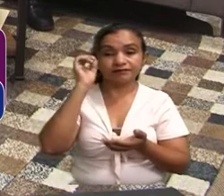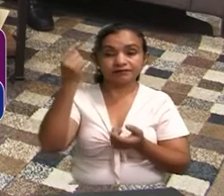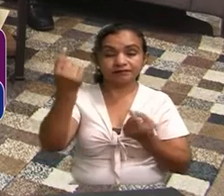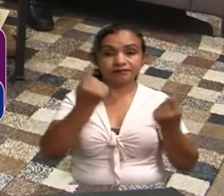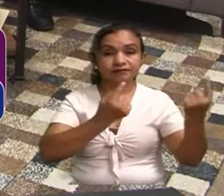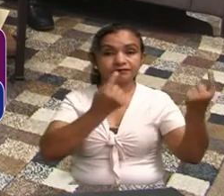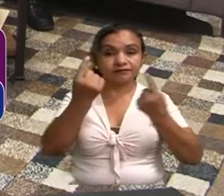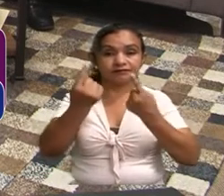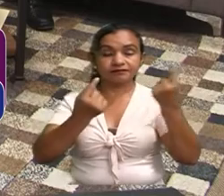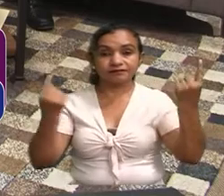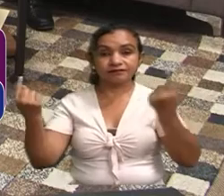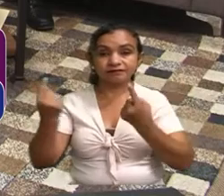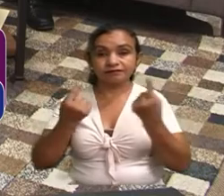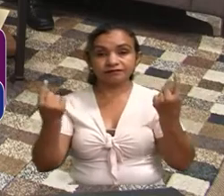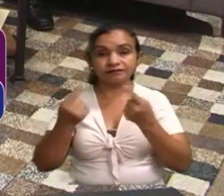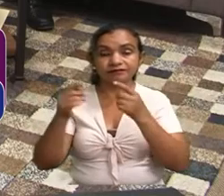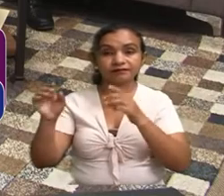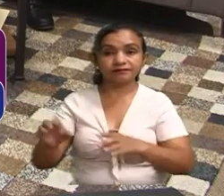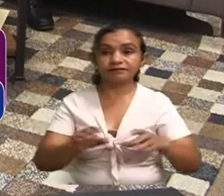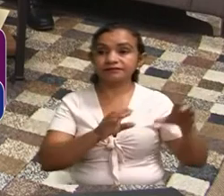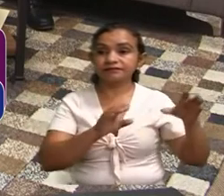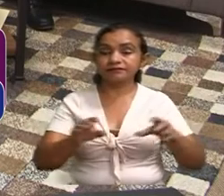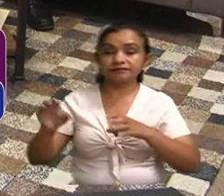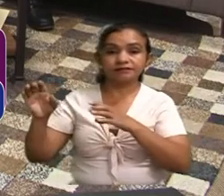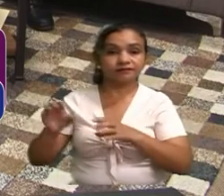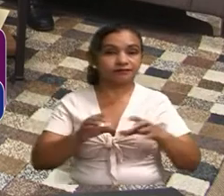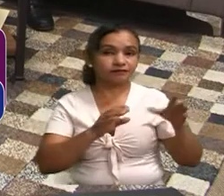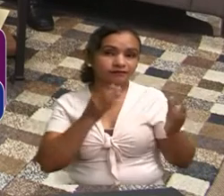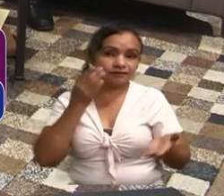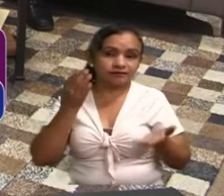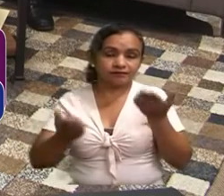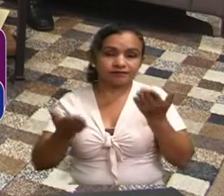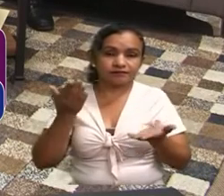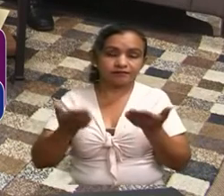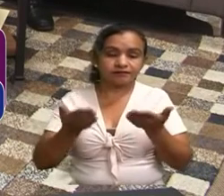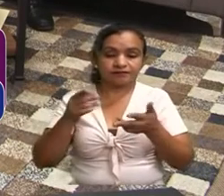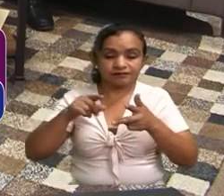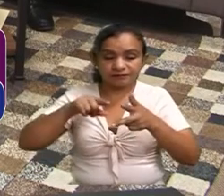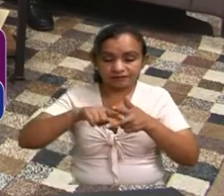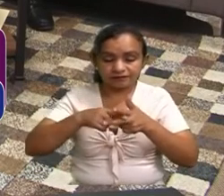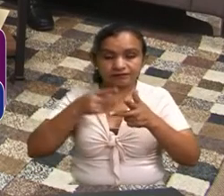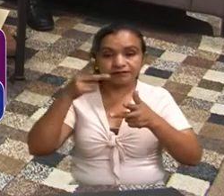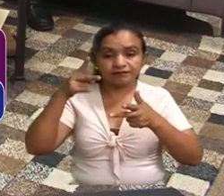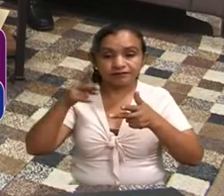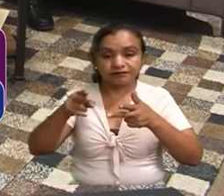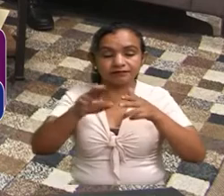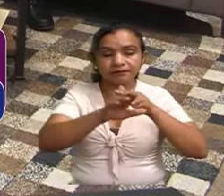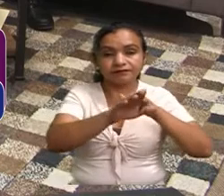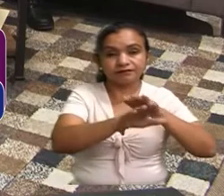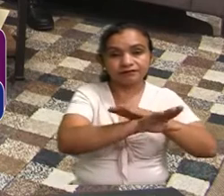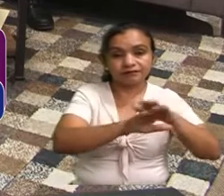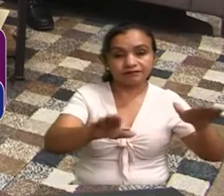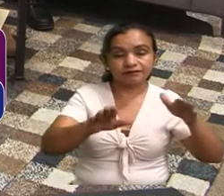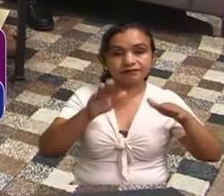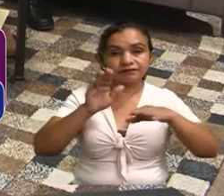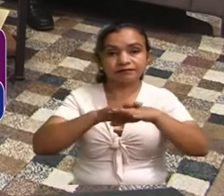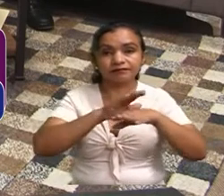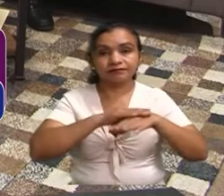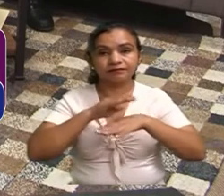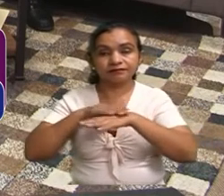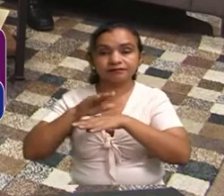también de este evento, pues en los dos momentos, probablemente a nivel de la inauguración y en la clausura. Entonces, lo